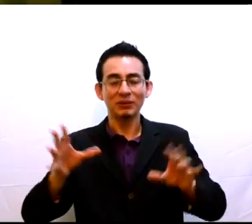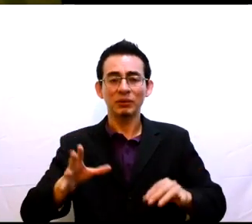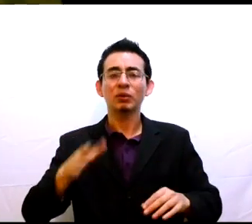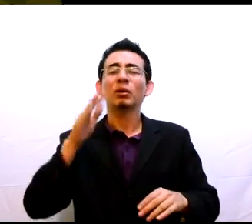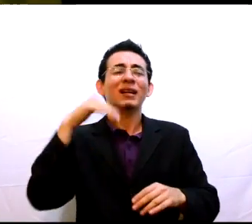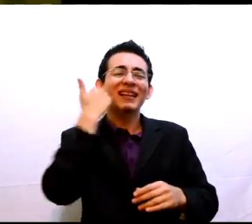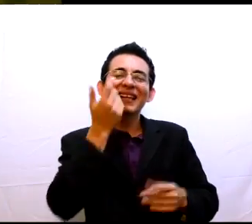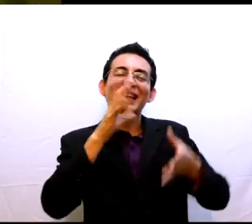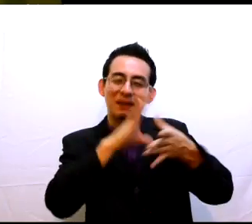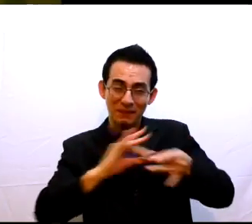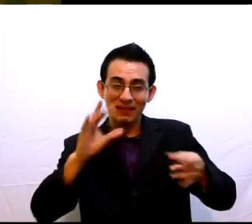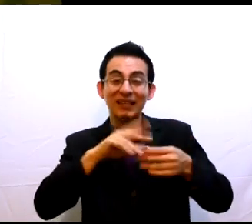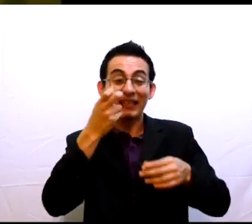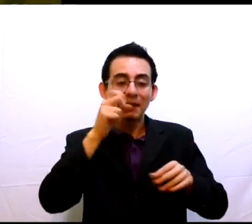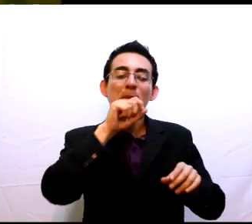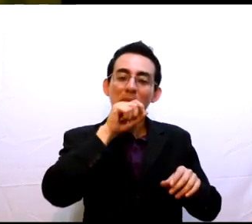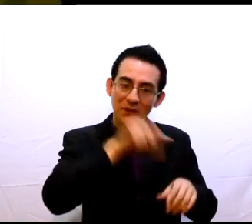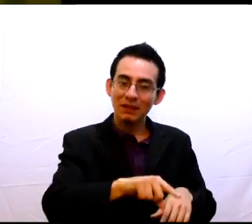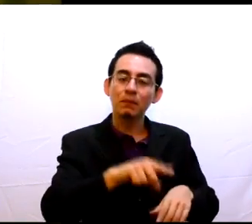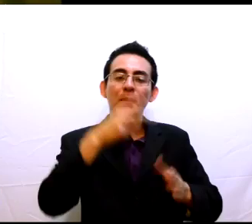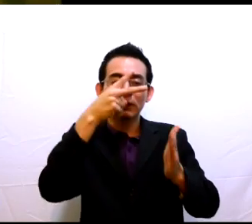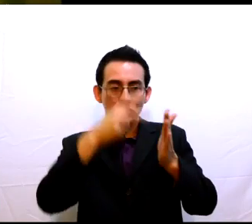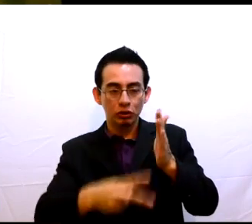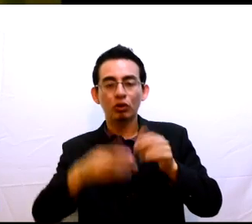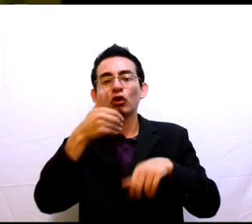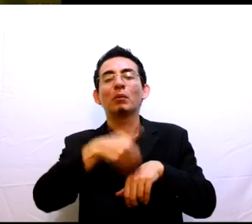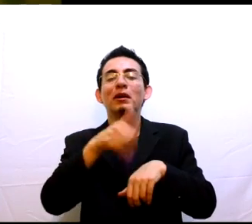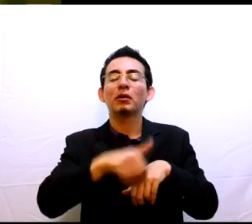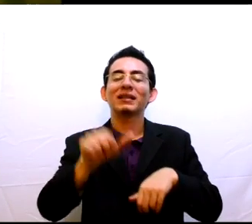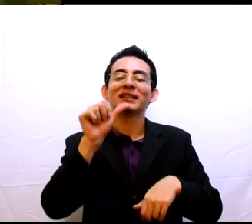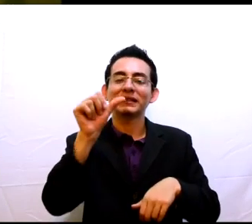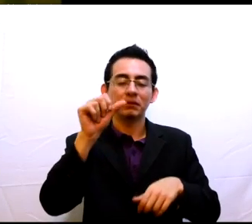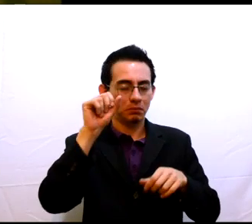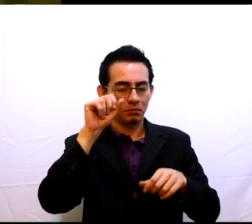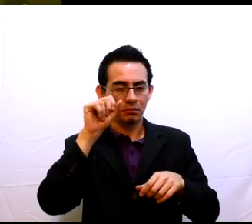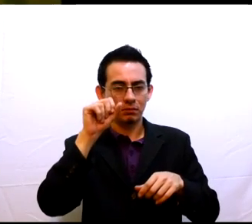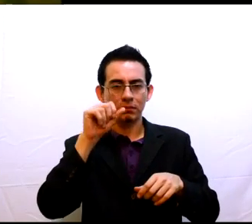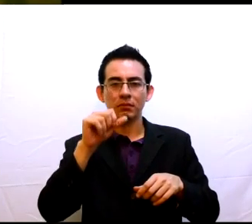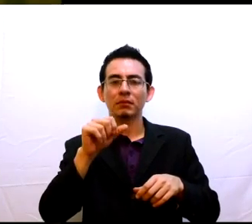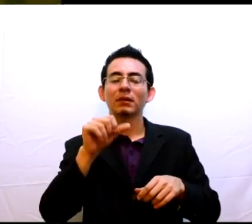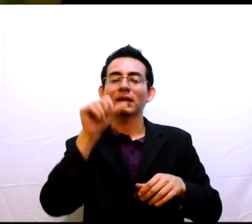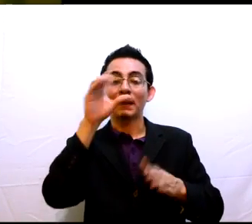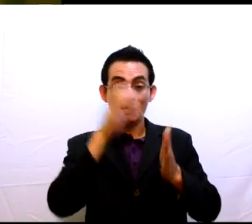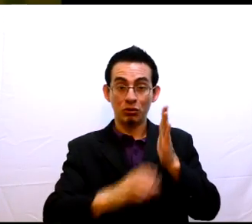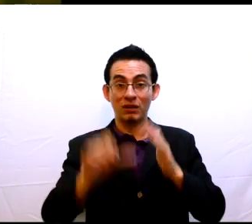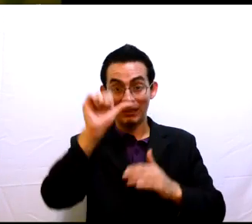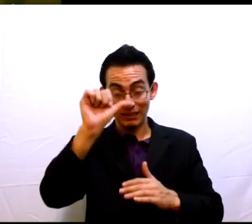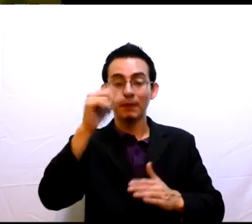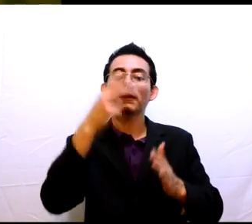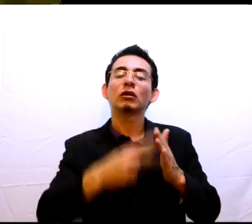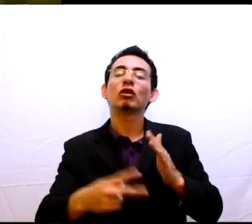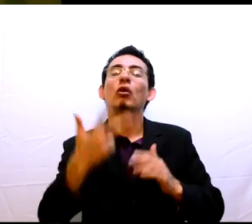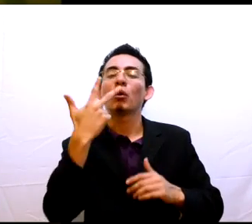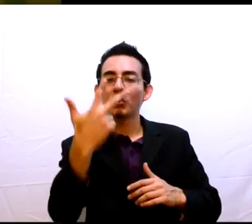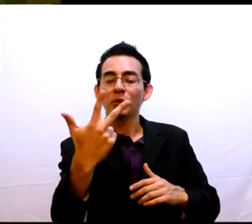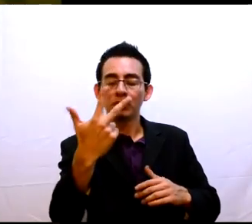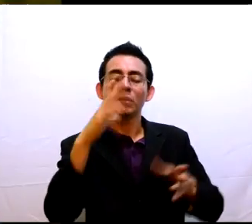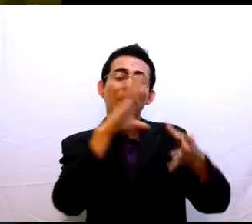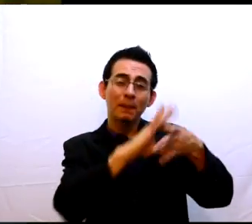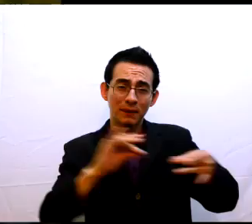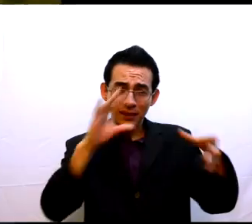la clave está en el mismo versículo 16 versículo en el 8 16 8 porque los hijos de este siglo